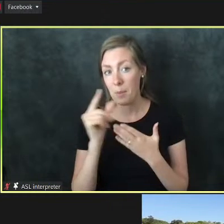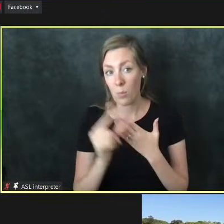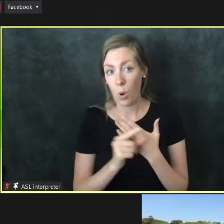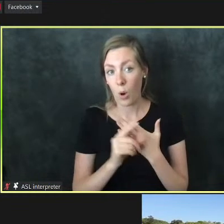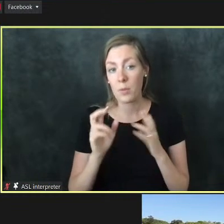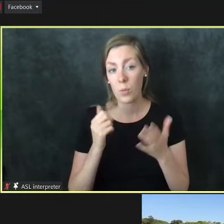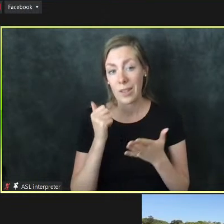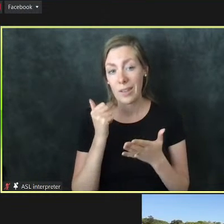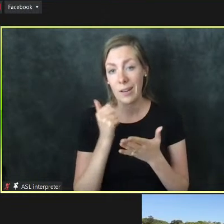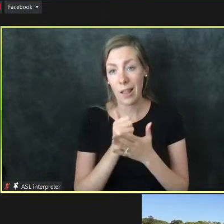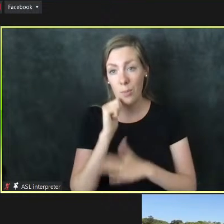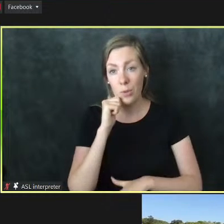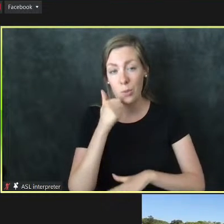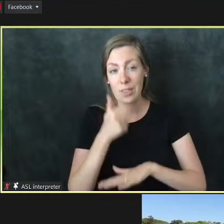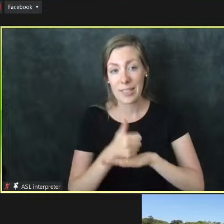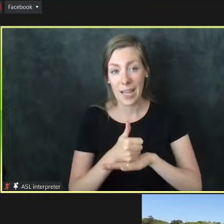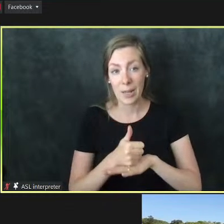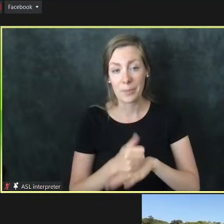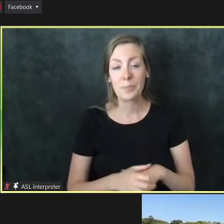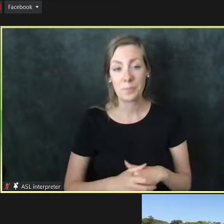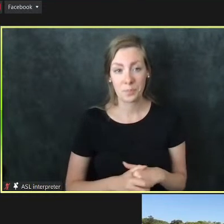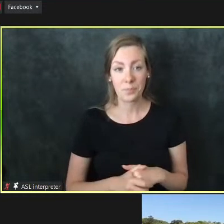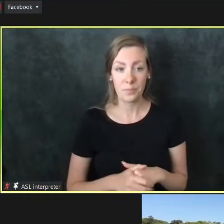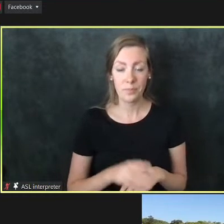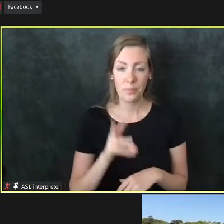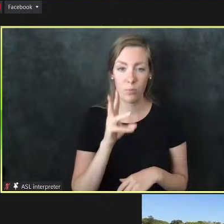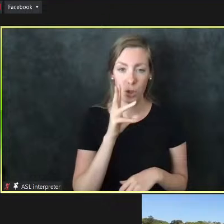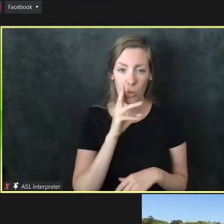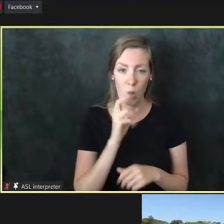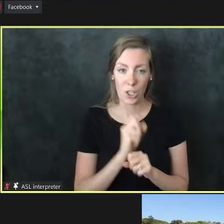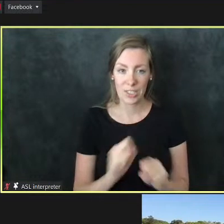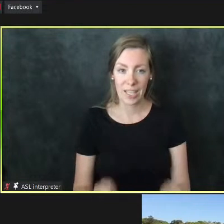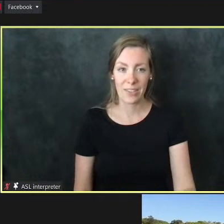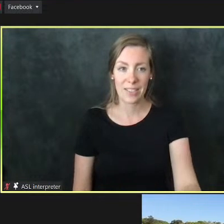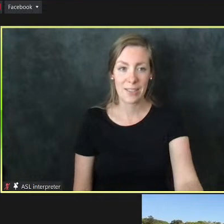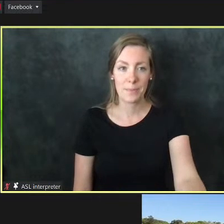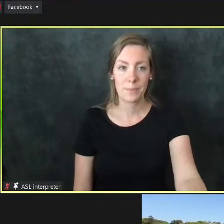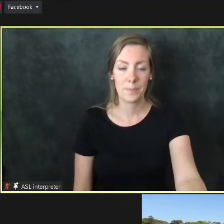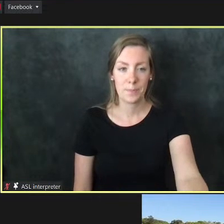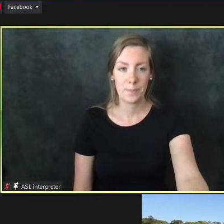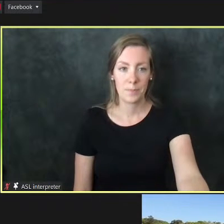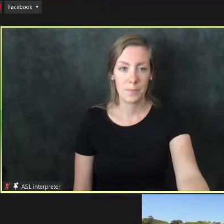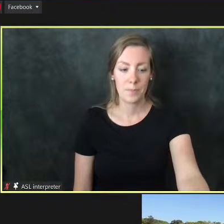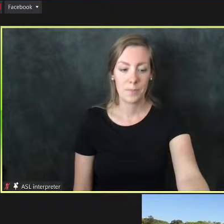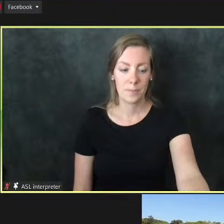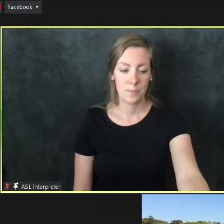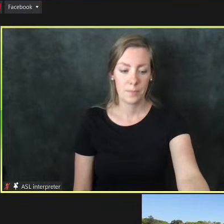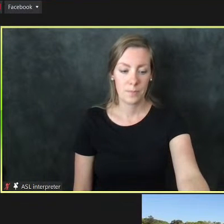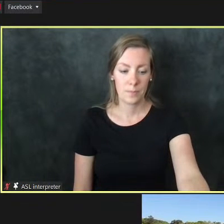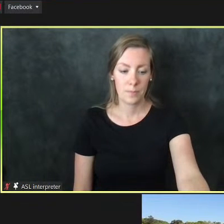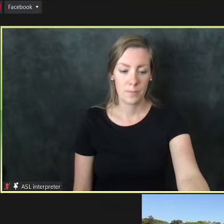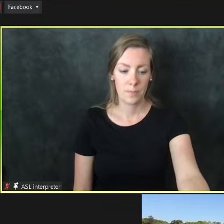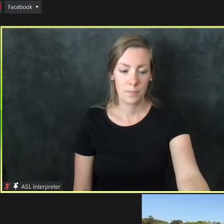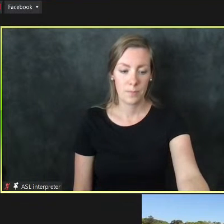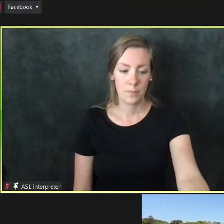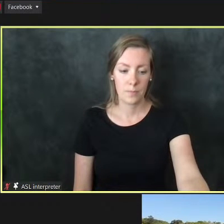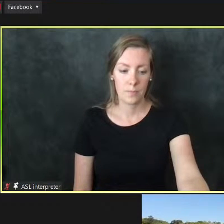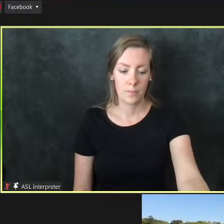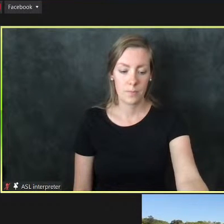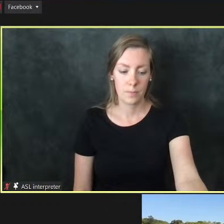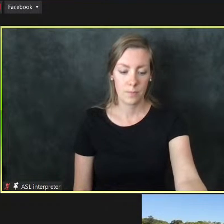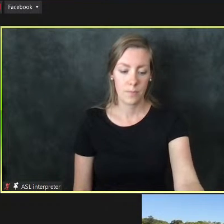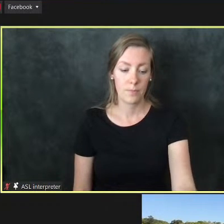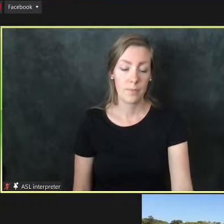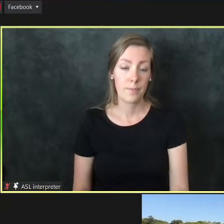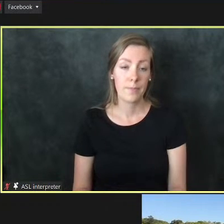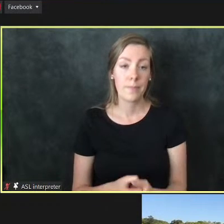Los programas de los para cortar más o el uso de agua o al ahorro. Tenemos